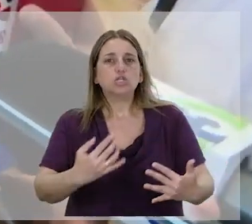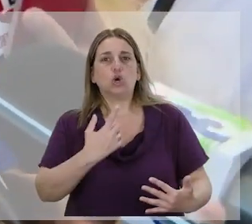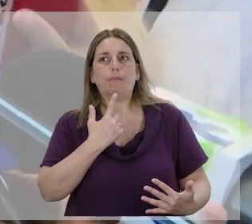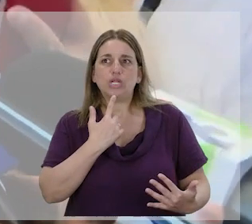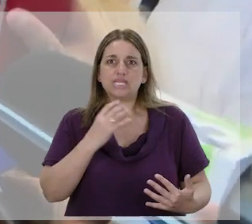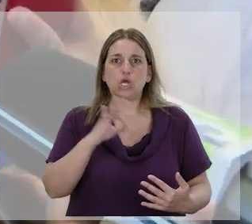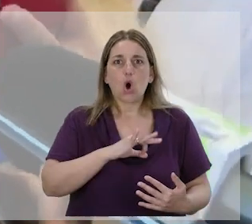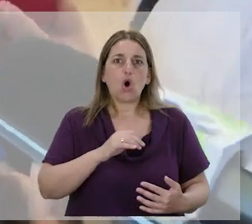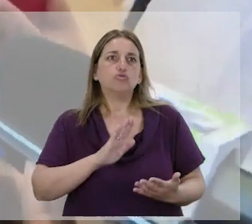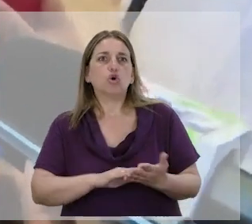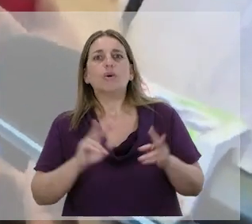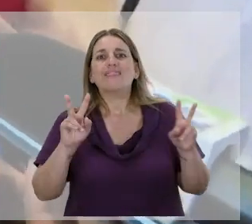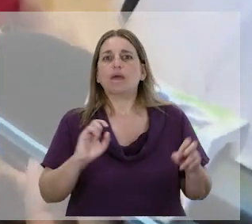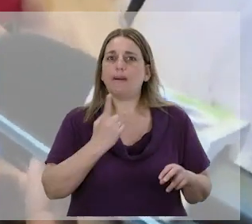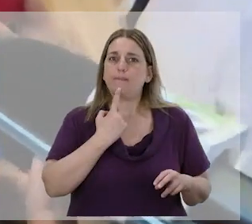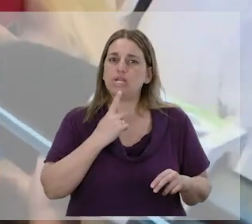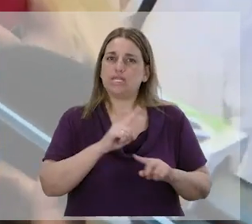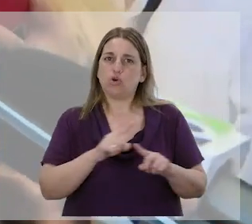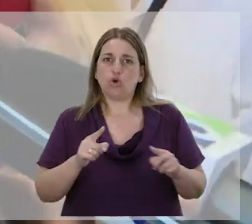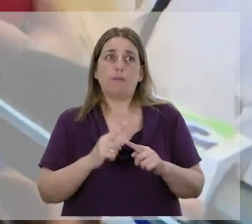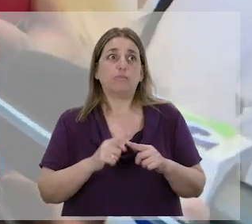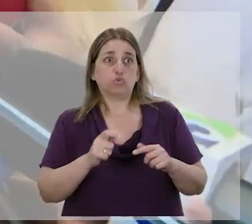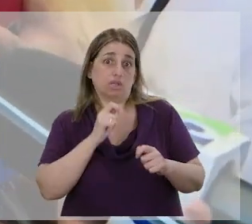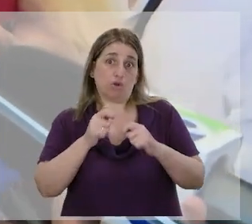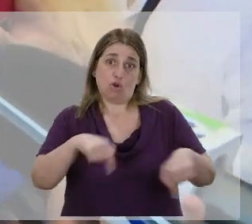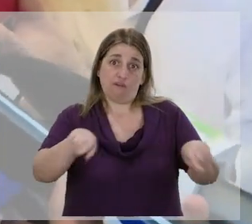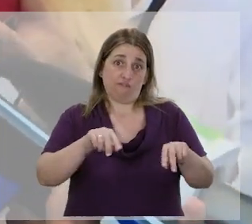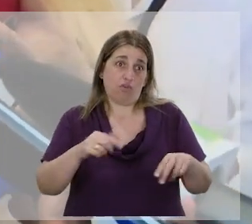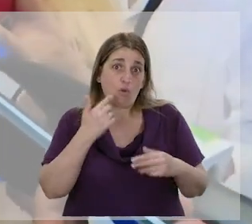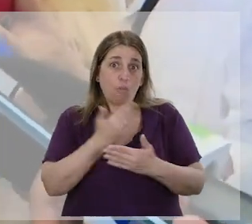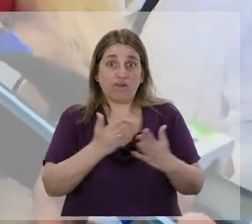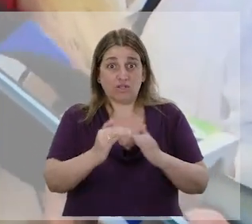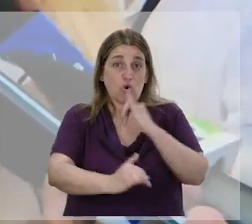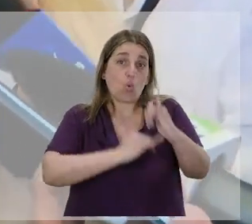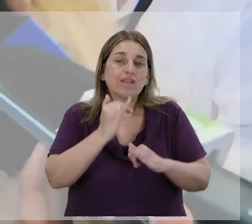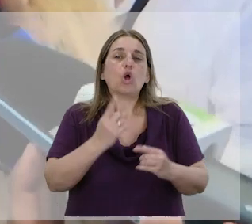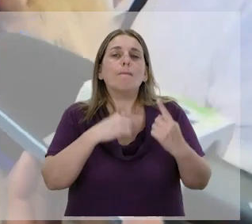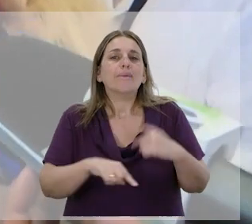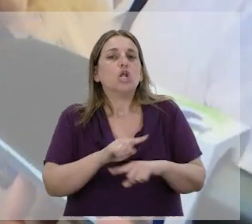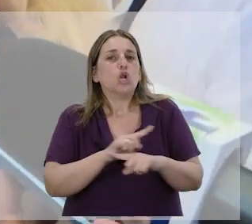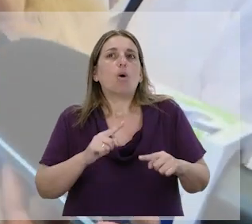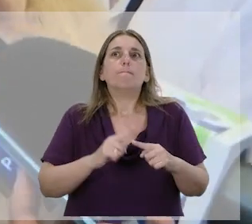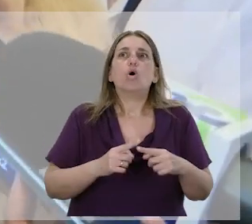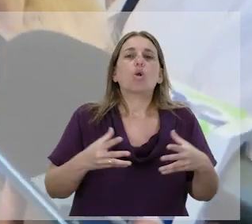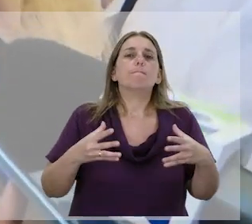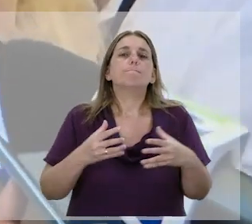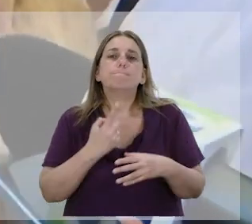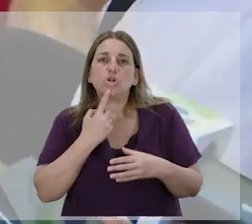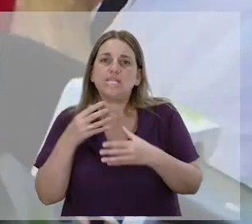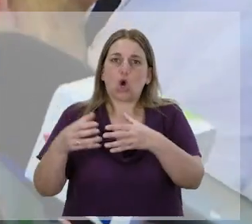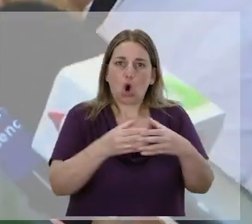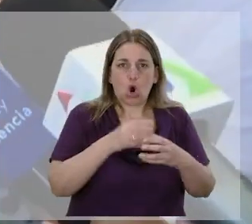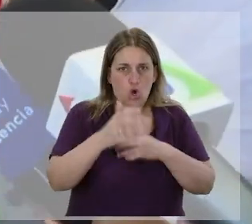yo no puedo ir a actos partidarios, yo no puedo hacer menciones políticas partidarias, no las voy a hacer. Por suerte están ustedes con los micrófonos enfrente y me dan la